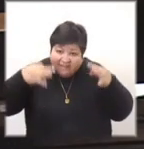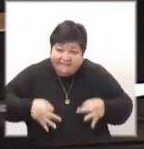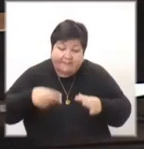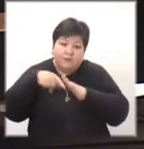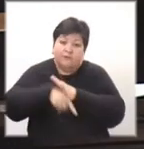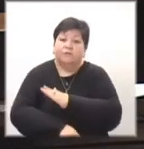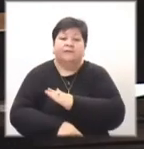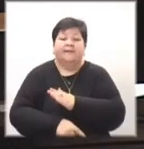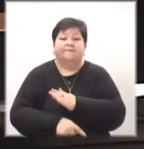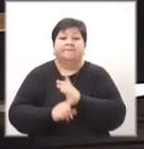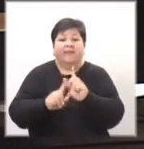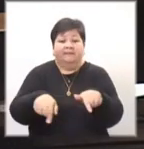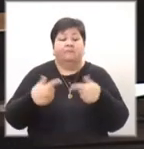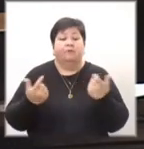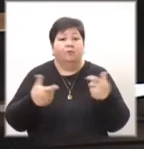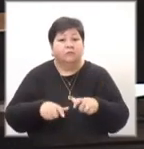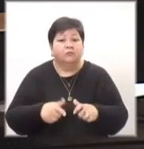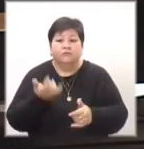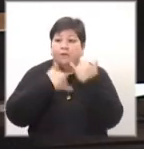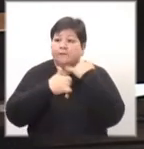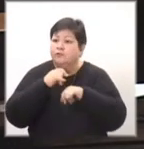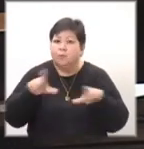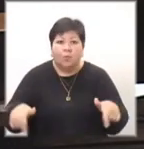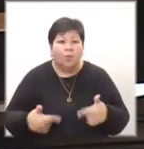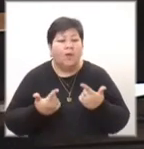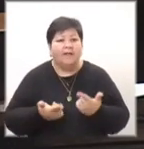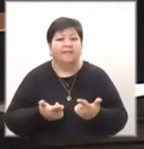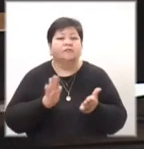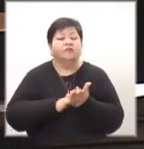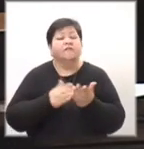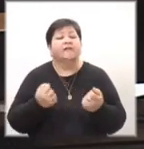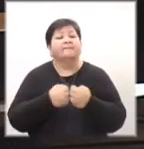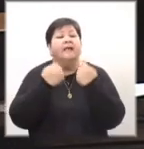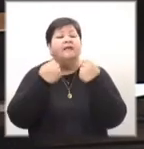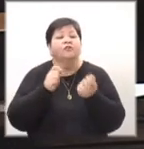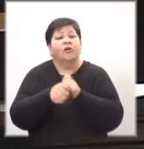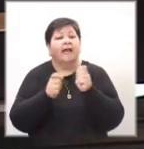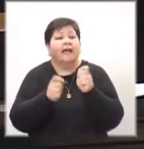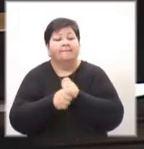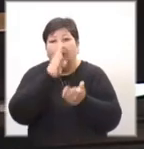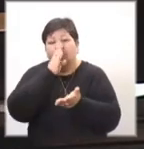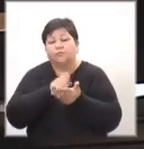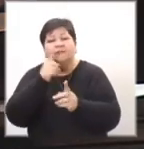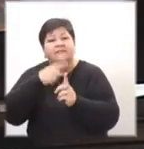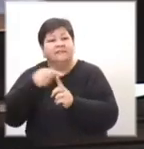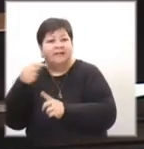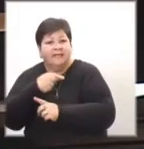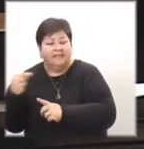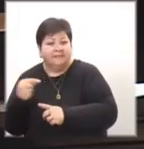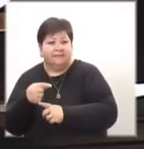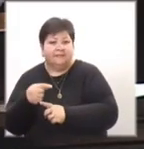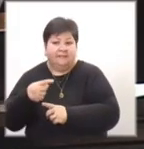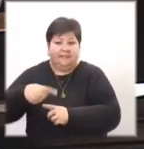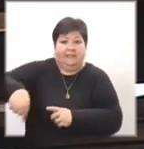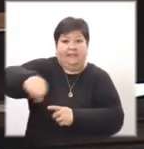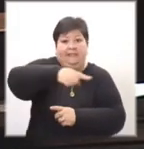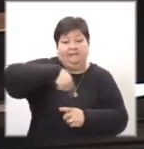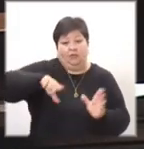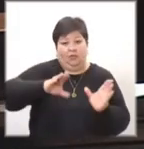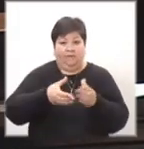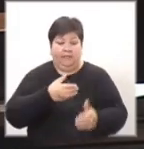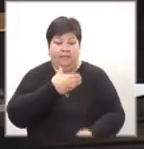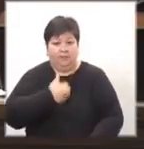la Comisión no recibió información sobre el impacto de los cambios acordados en las últimas semanas entre los socios de la